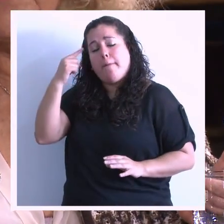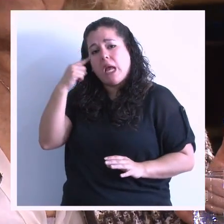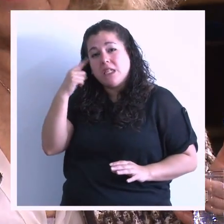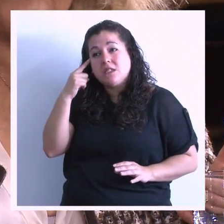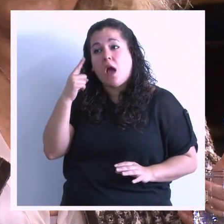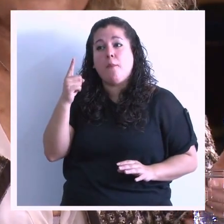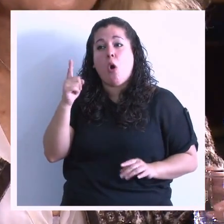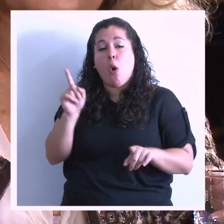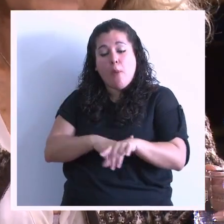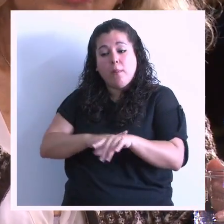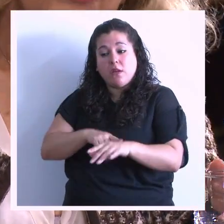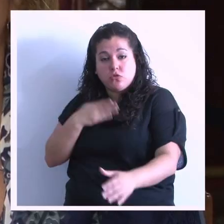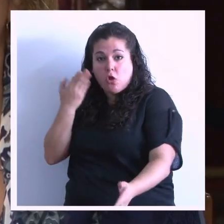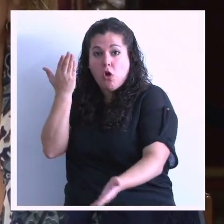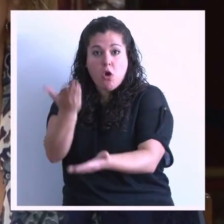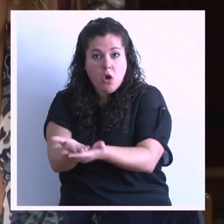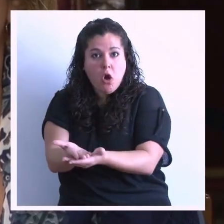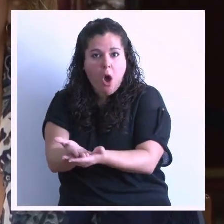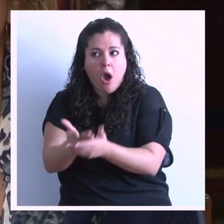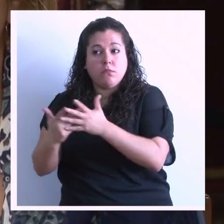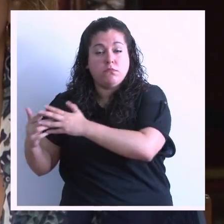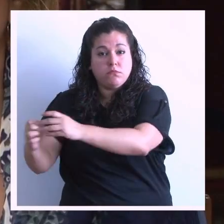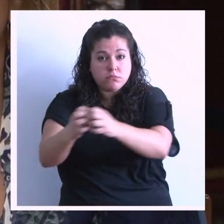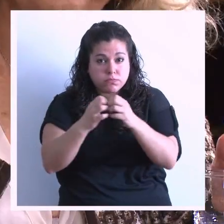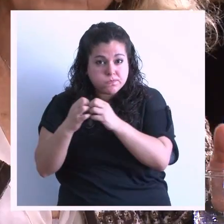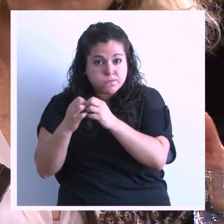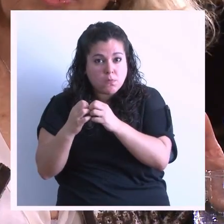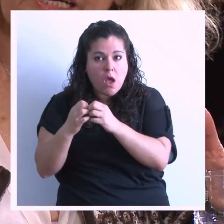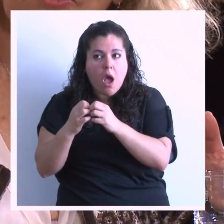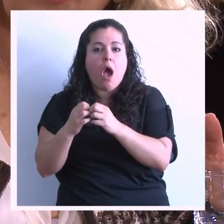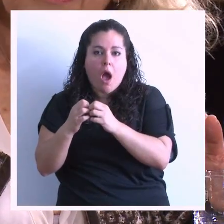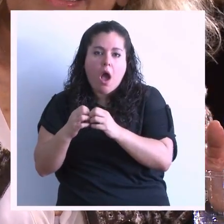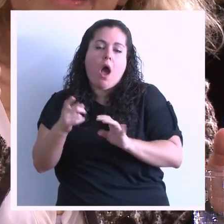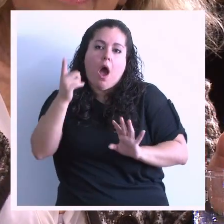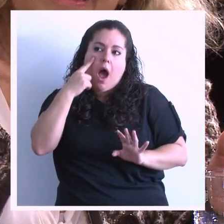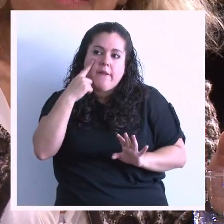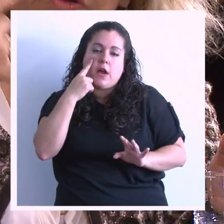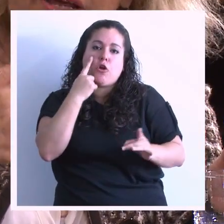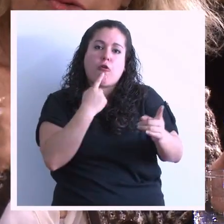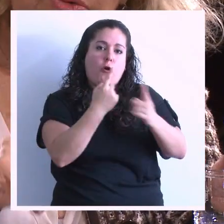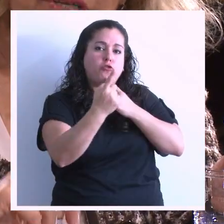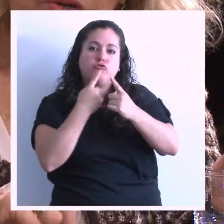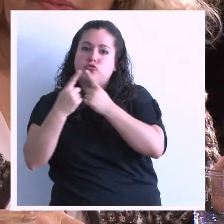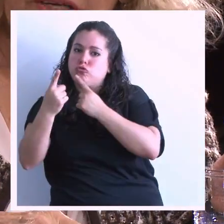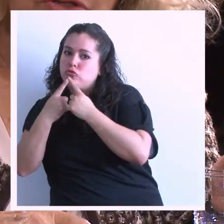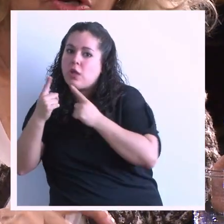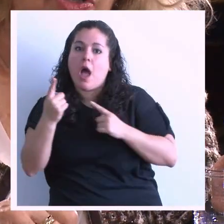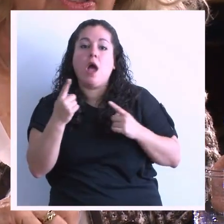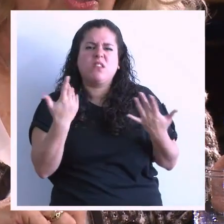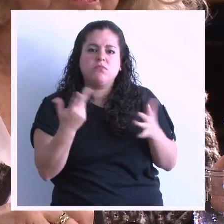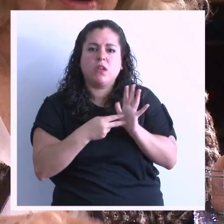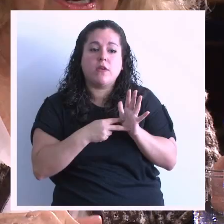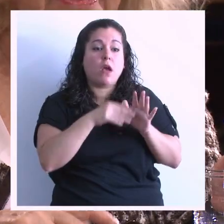procedimiento y entonces es sancionado y el Poder es aprobado por el Senado y el Poder Ejecutivo tiene un